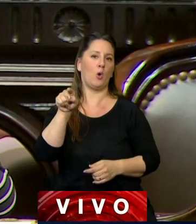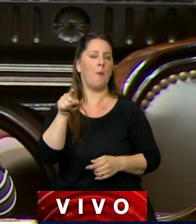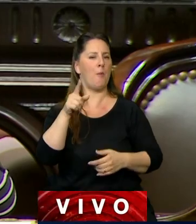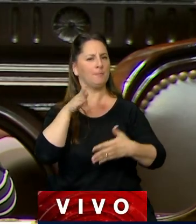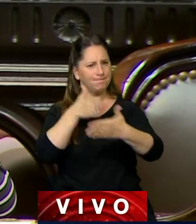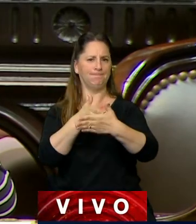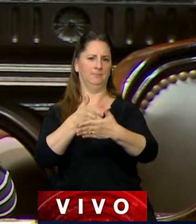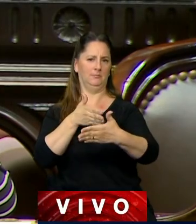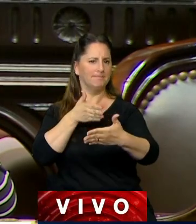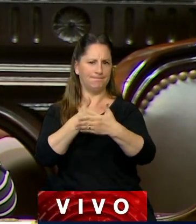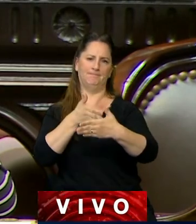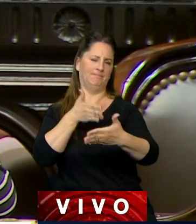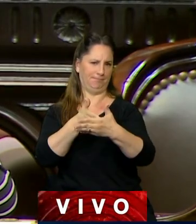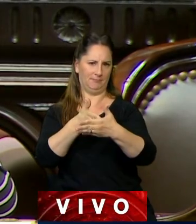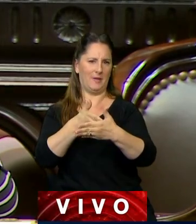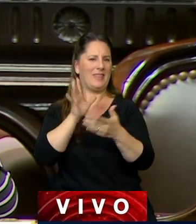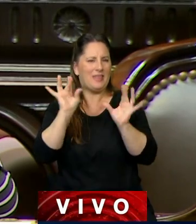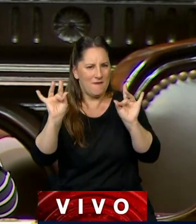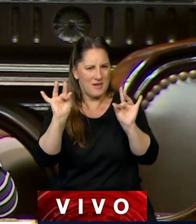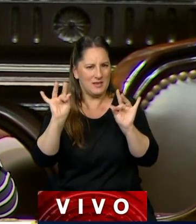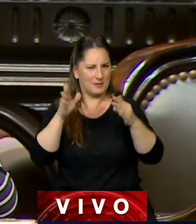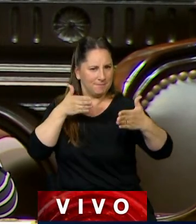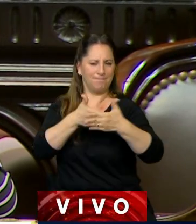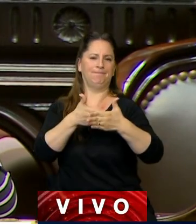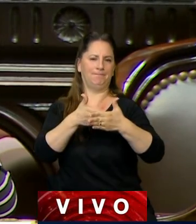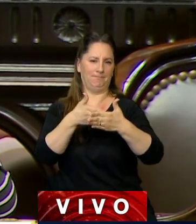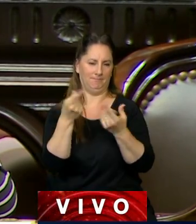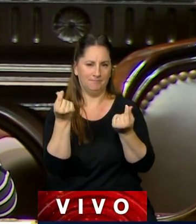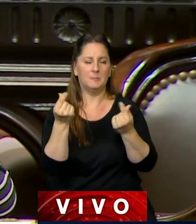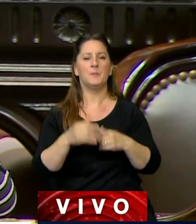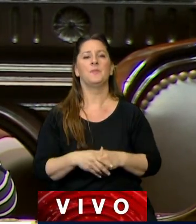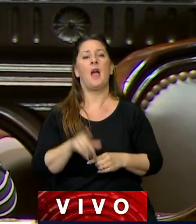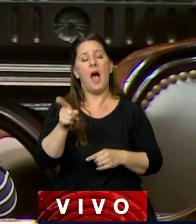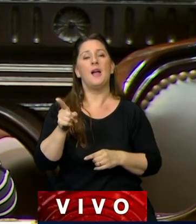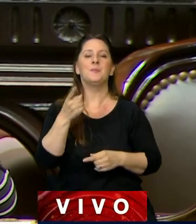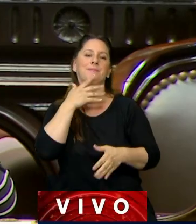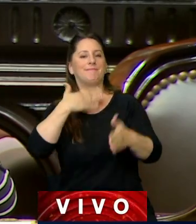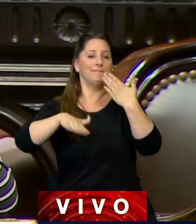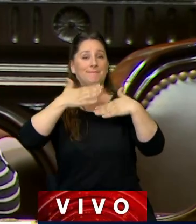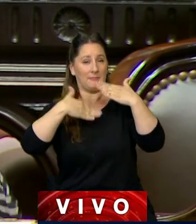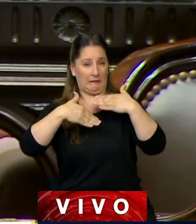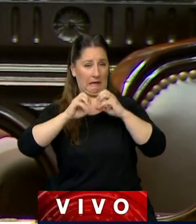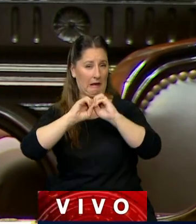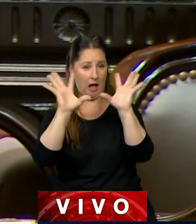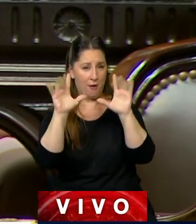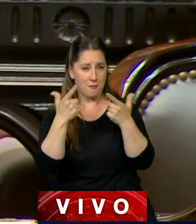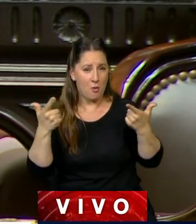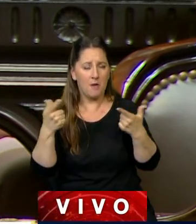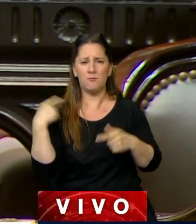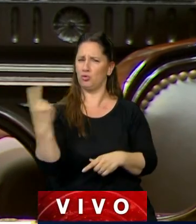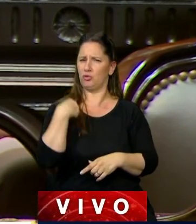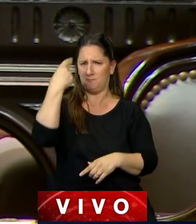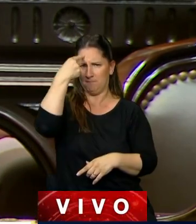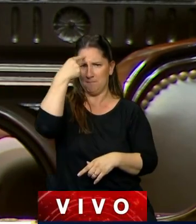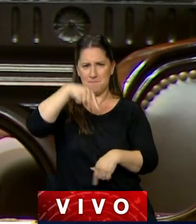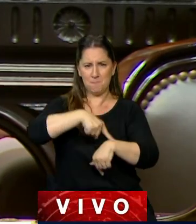barrera paralancelaria. Es una barrera paralancelaria, donde bajo pretextos que no están claros y que los preguntamos en